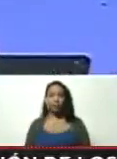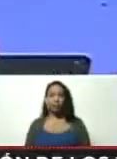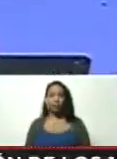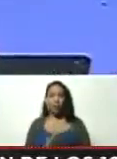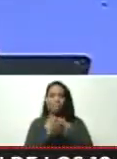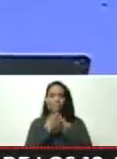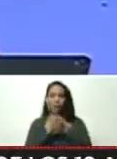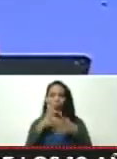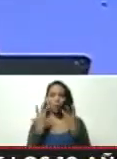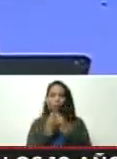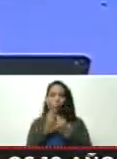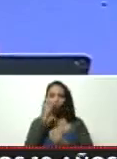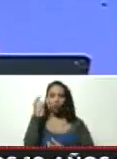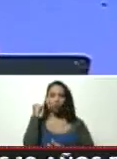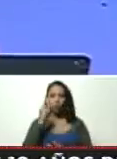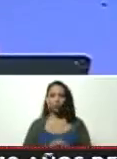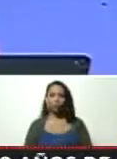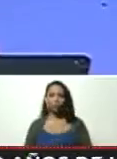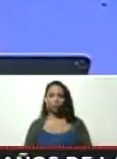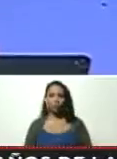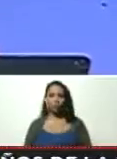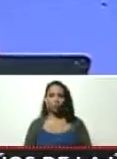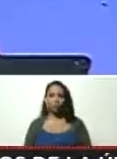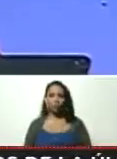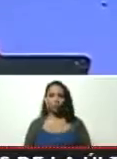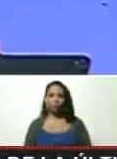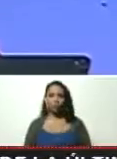compañeros y compañeras,